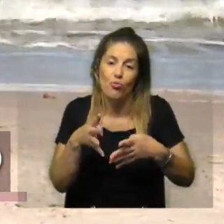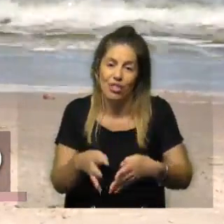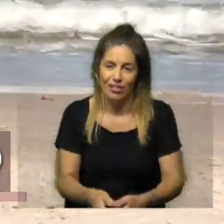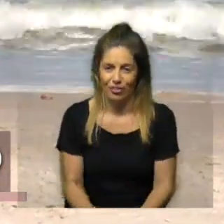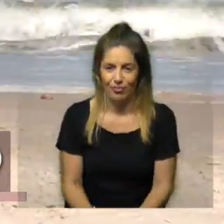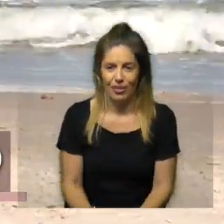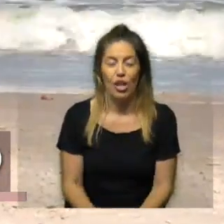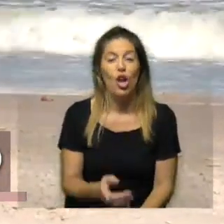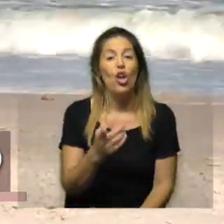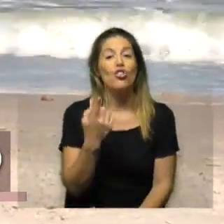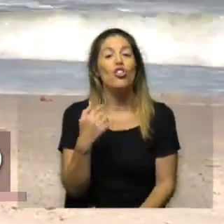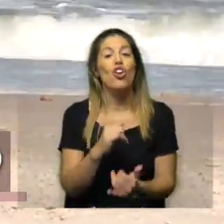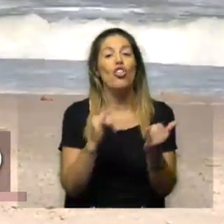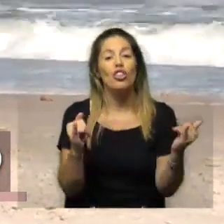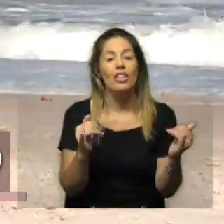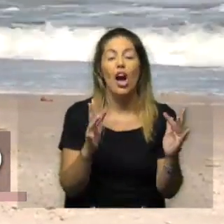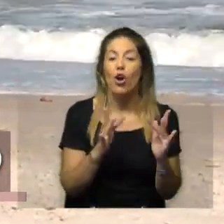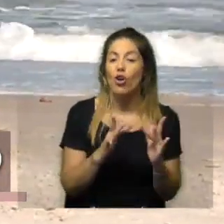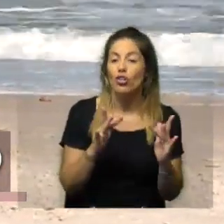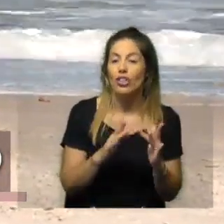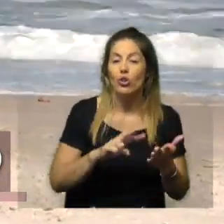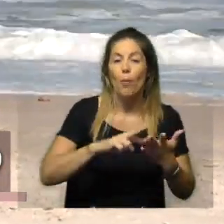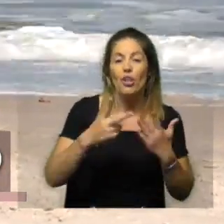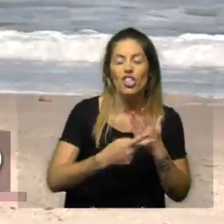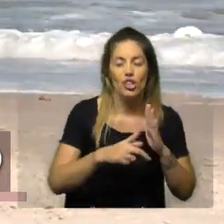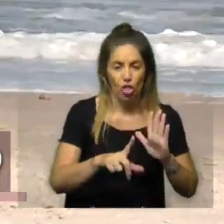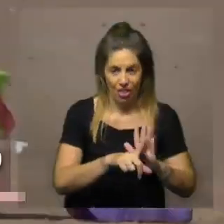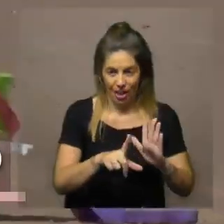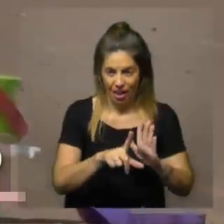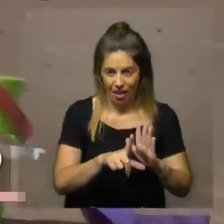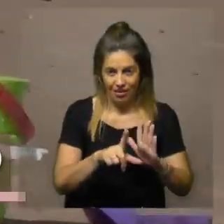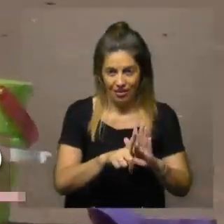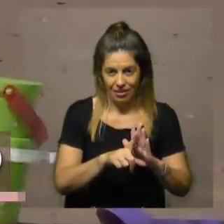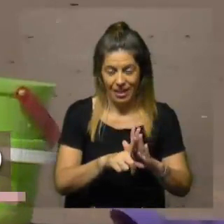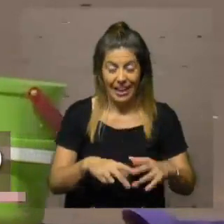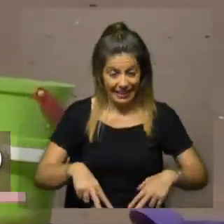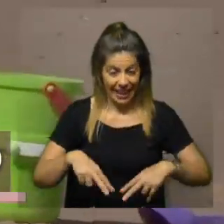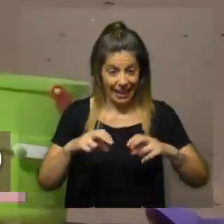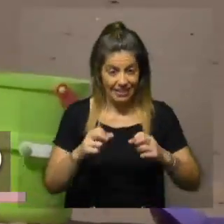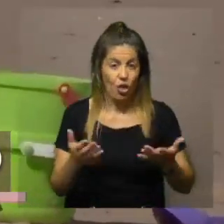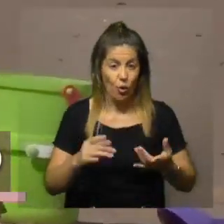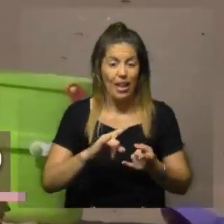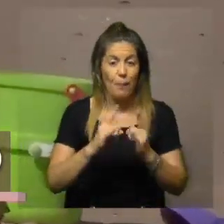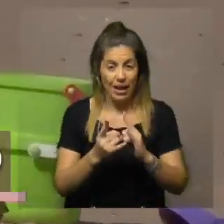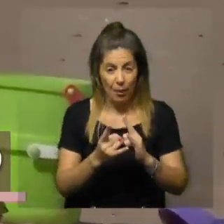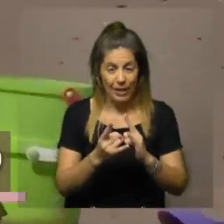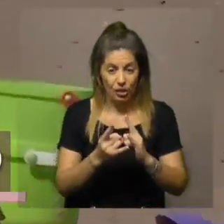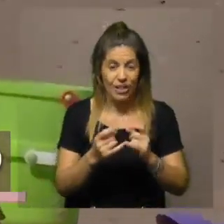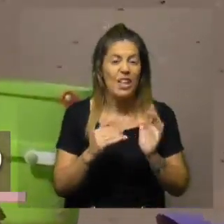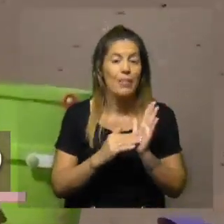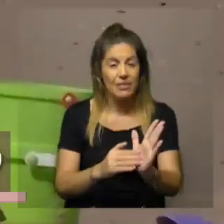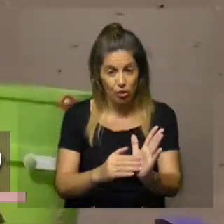En los otros días tomábamos contacto con un proyecto de ley que está a estudio en el Parlamento, por lo menos que se